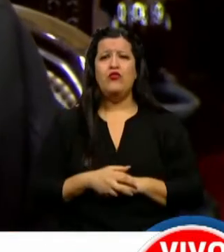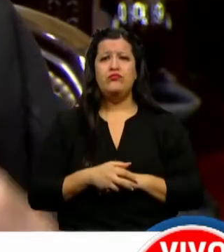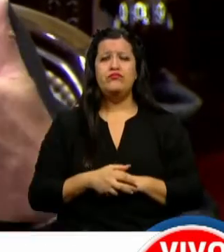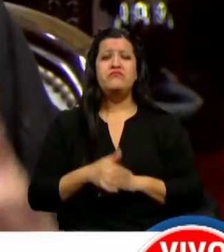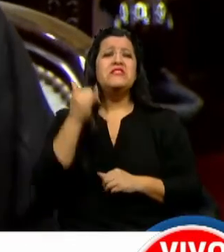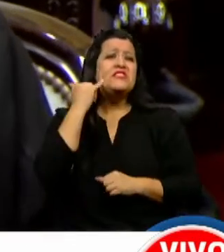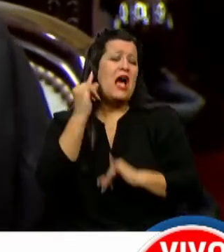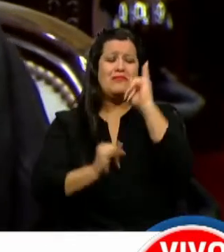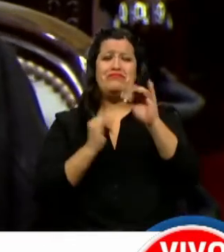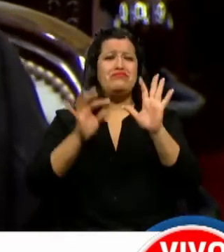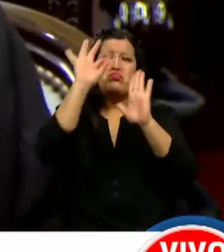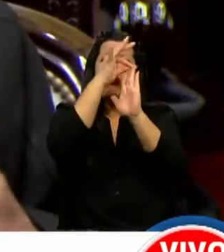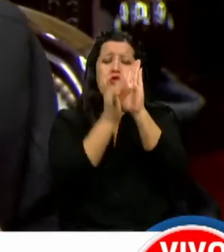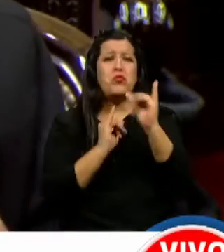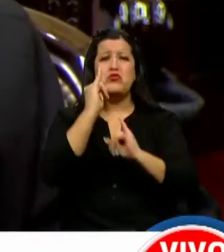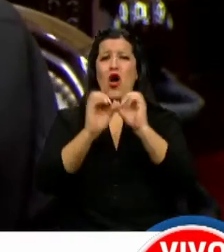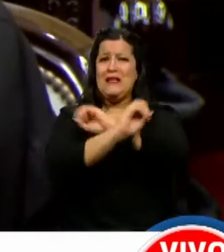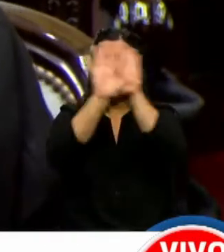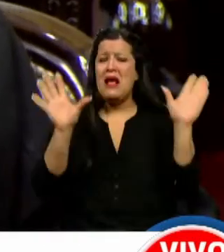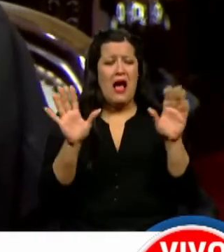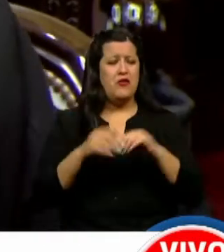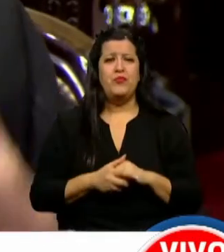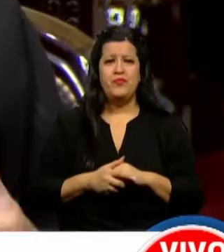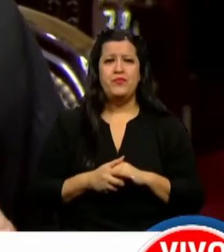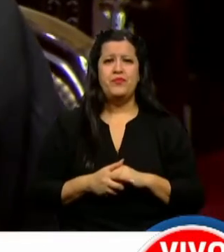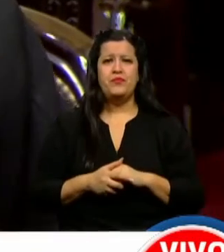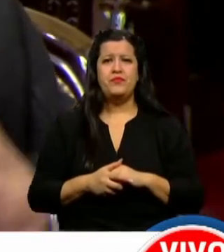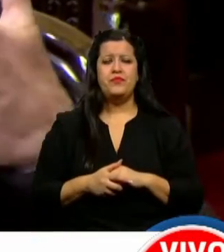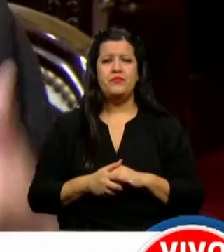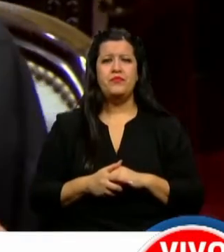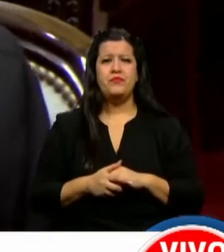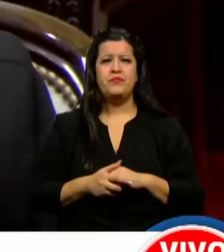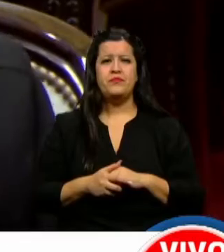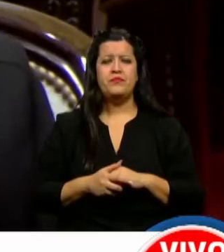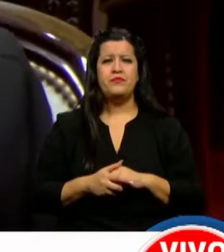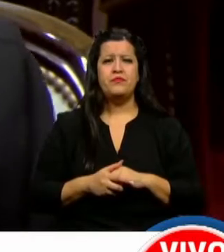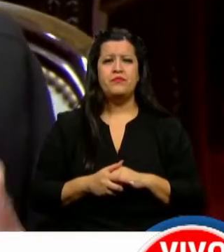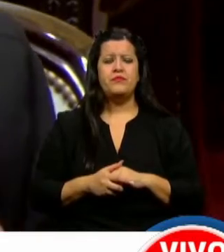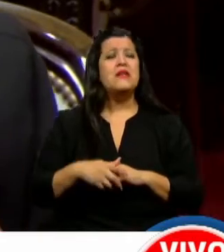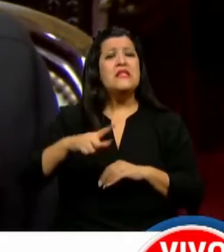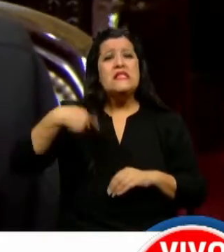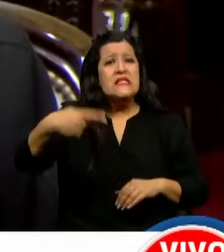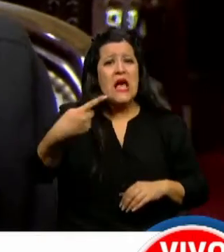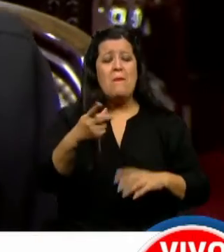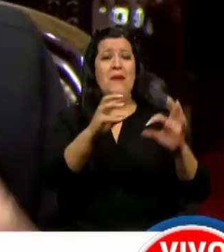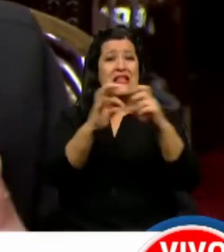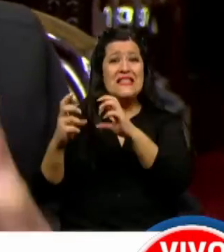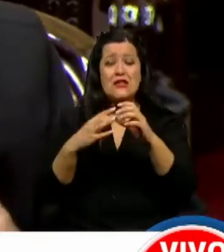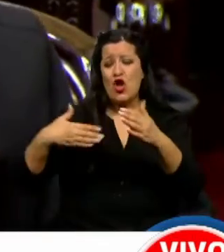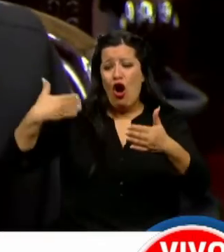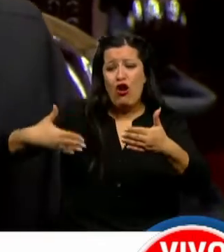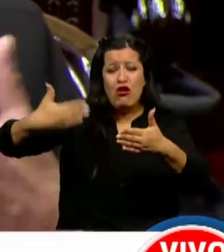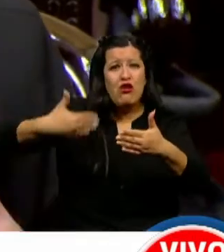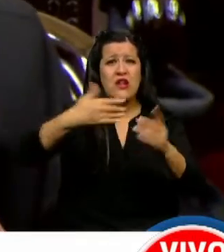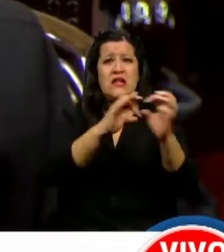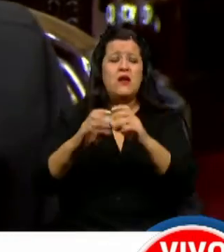suficientemente explícito cuando han explicado, y todas las veces, en cada sesión, tenemos